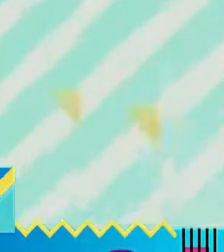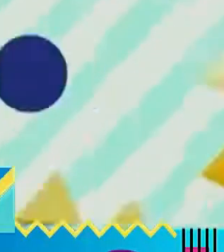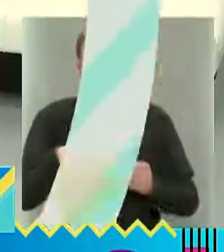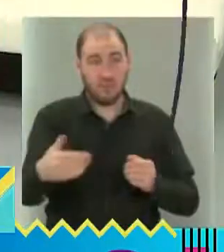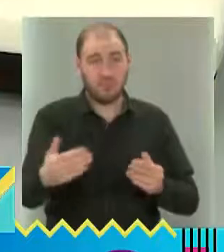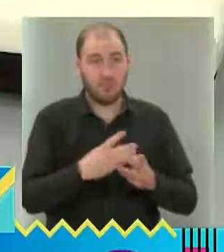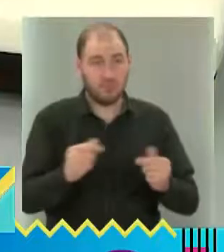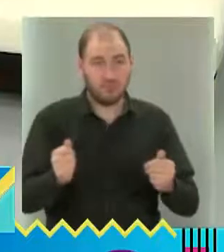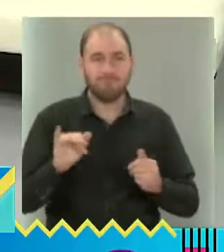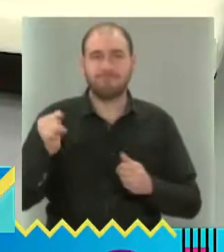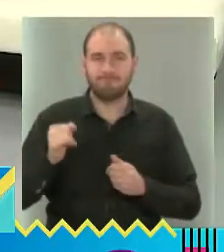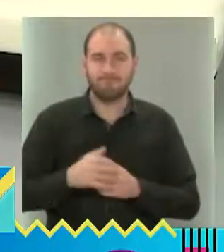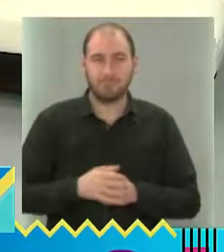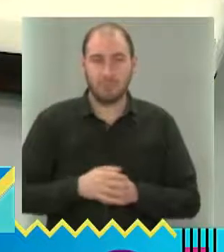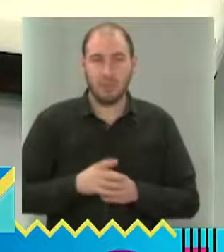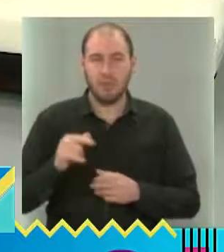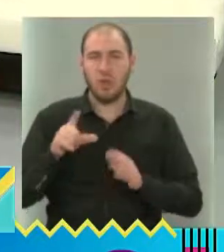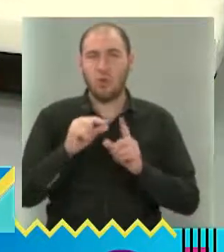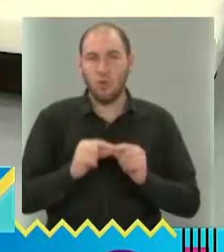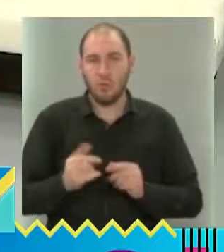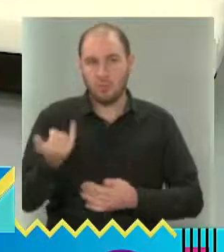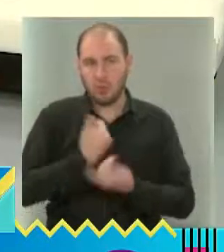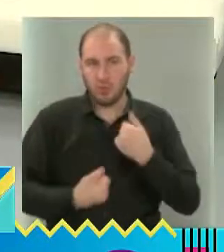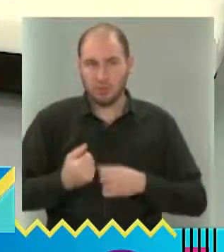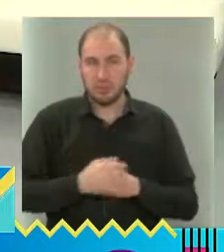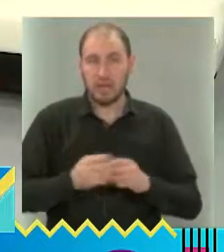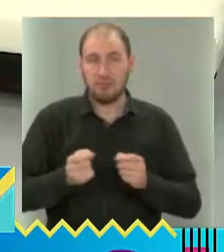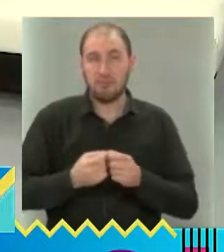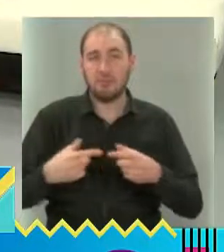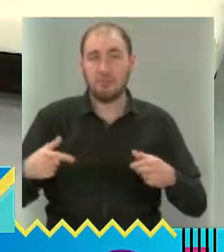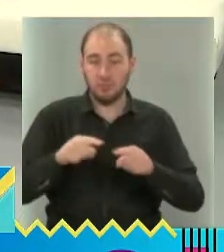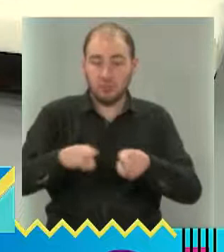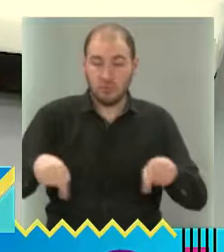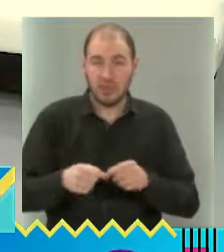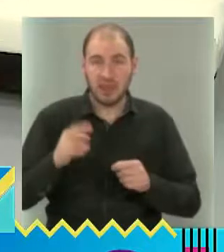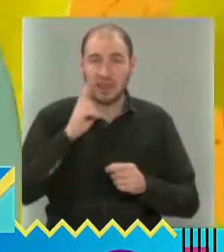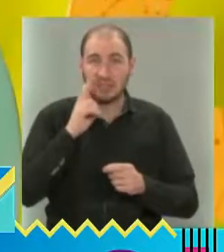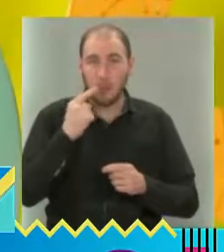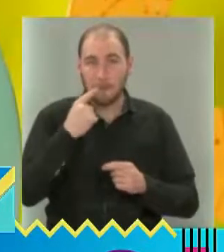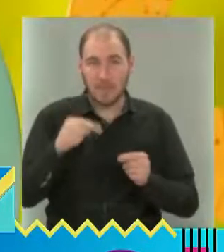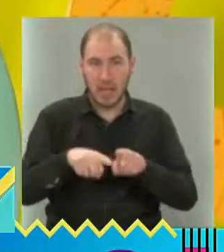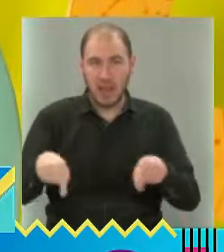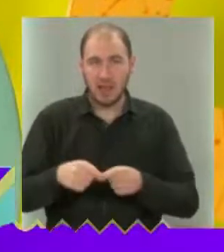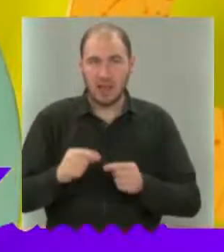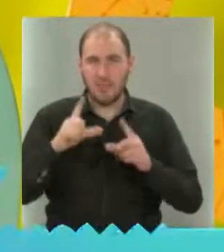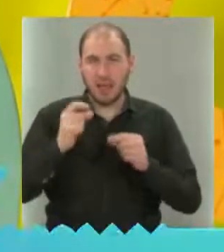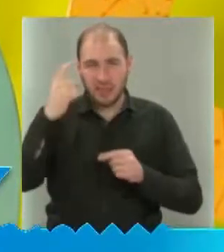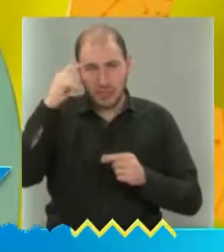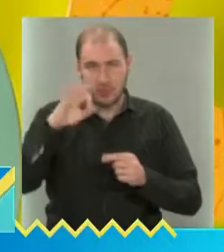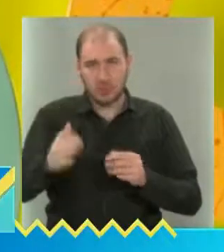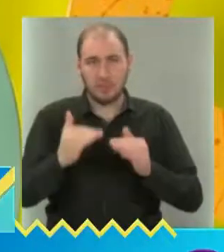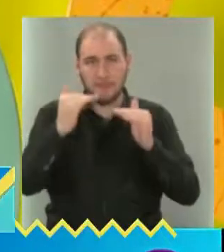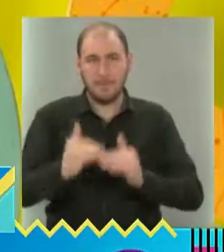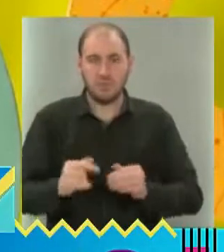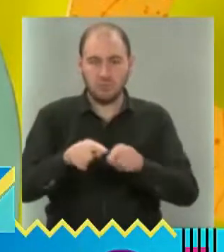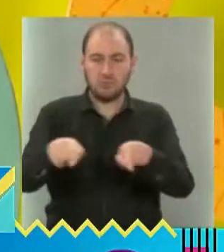Exactamente. En esto que los números que vos decías ahí, que si bien hay un crecimiento en superficie, unas 19.000 hectáreas, es menos del 10%, digamos, de